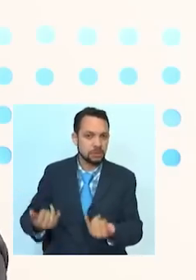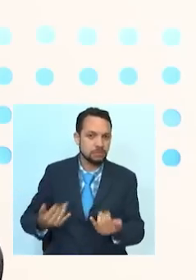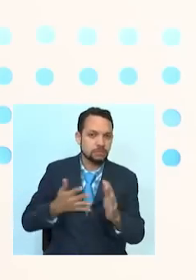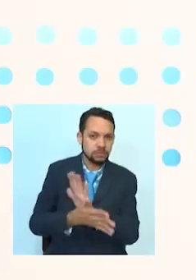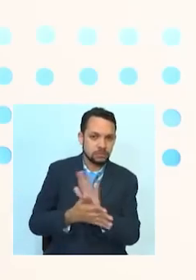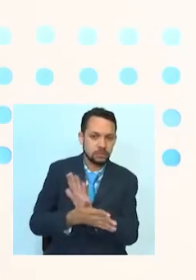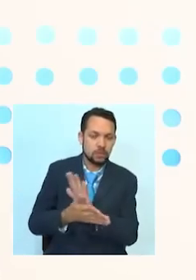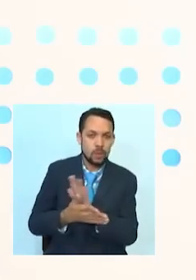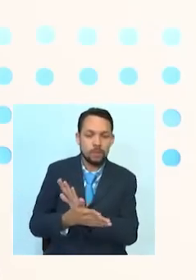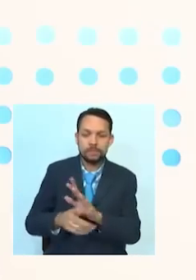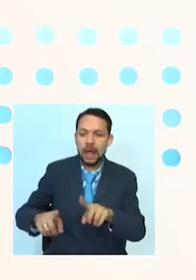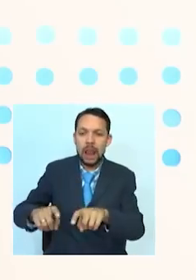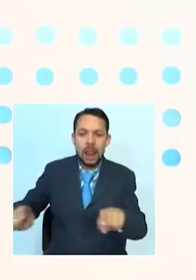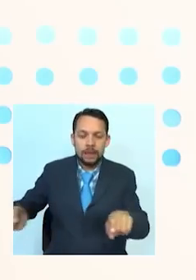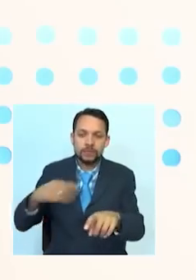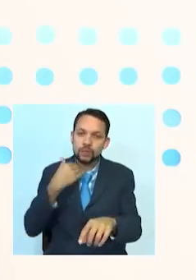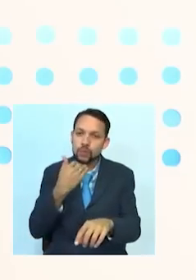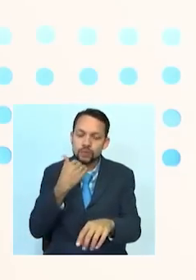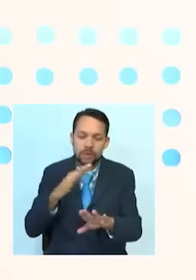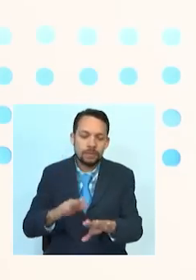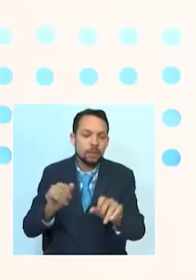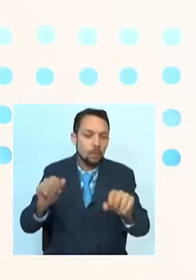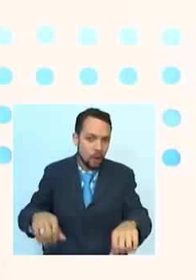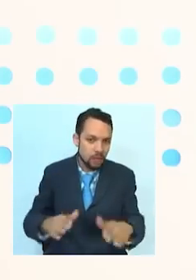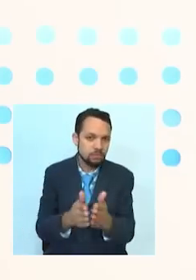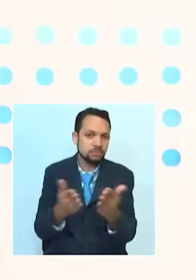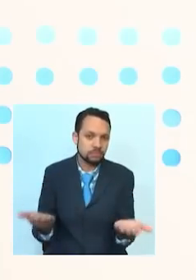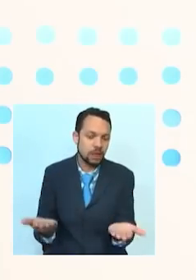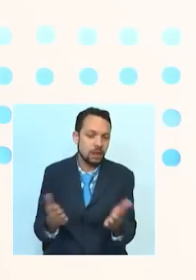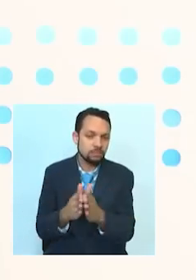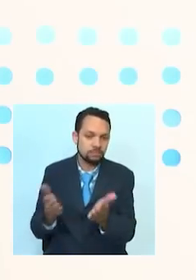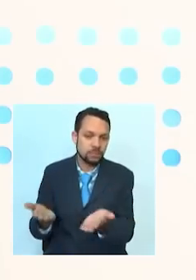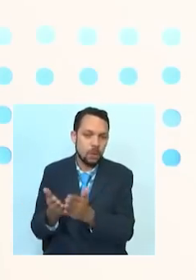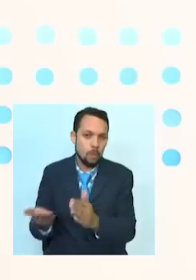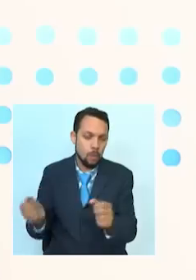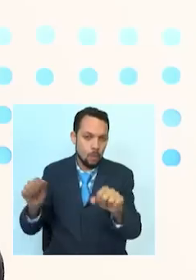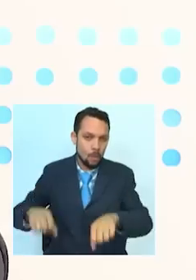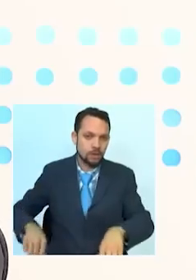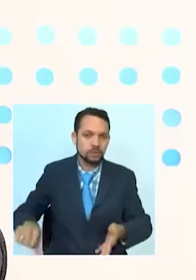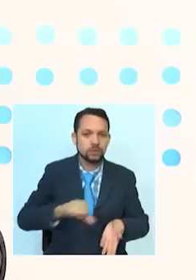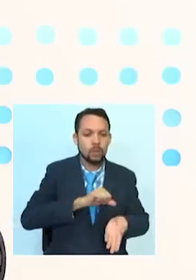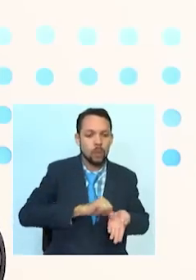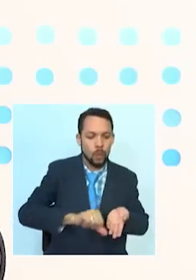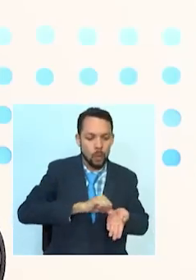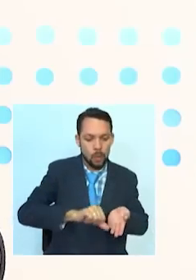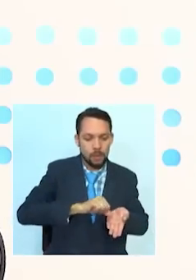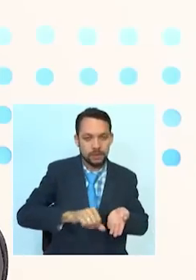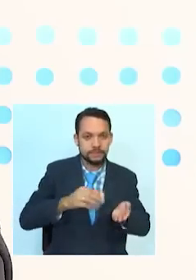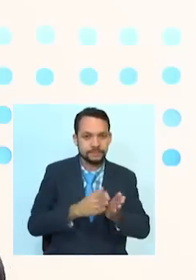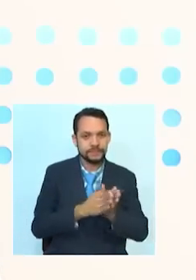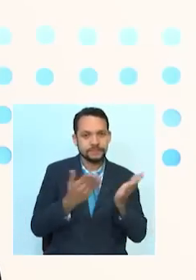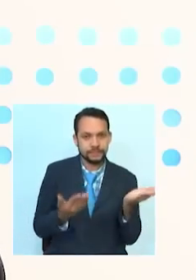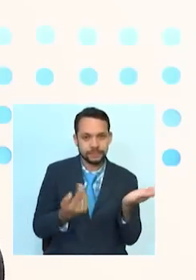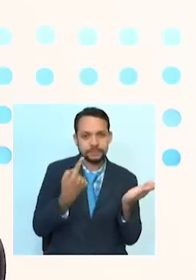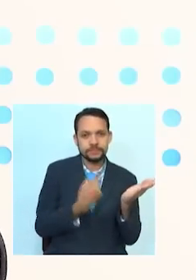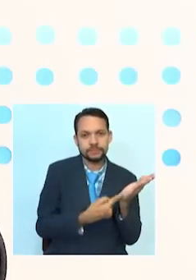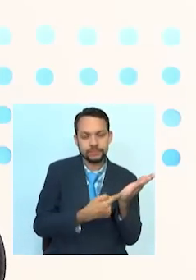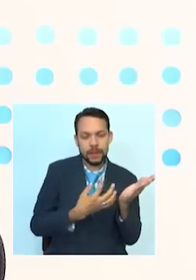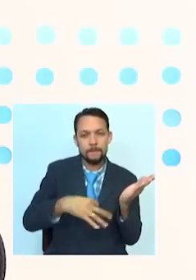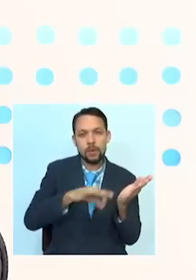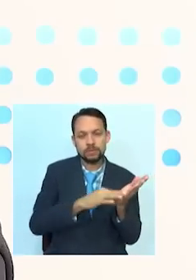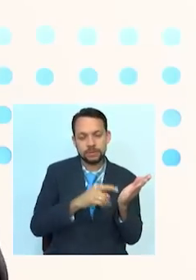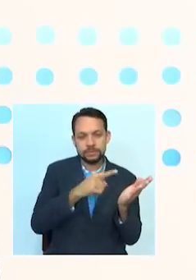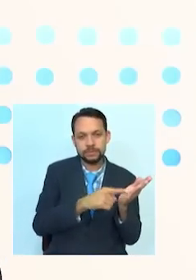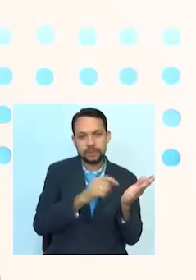en otras partes porque no tengo la autoridad para hacerlo pero por ahora las librerías Nacional de todo el país está este libro educación colapso mental del